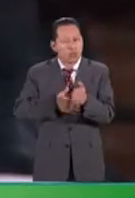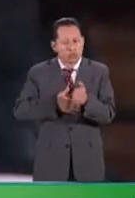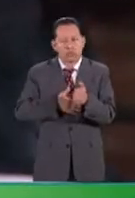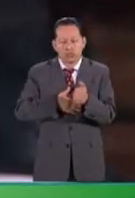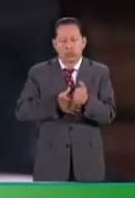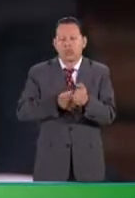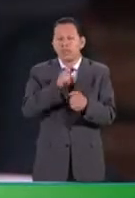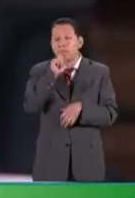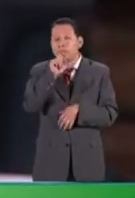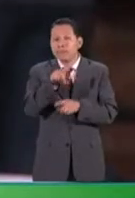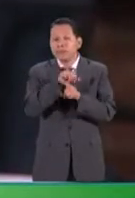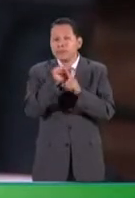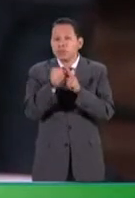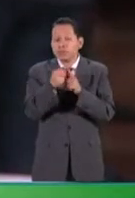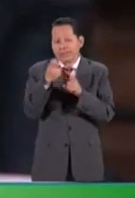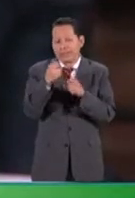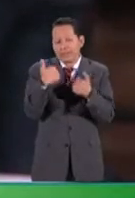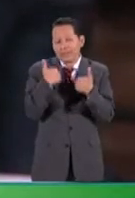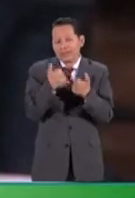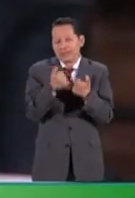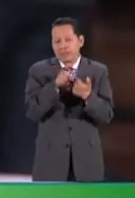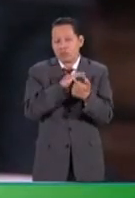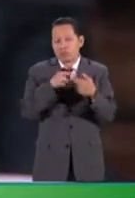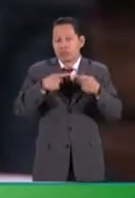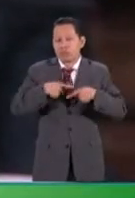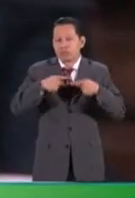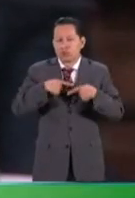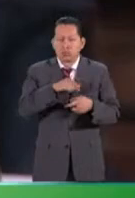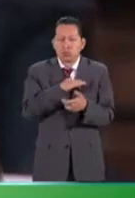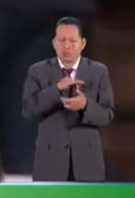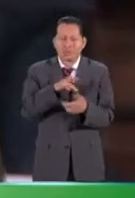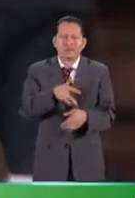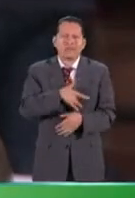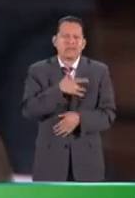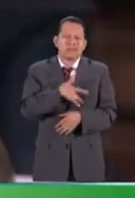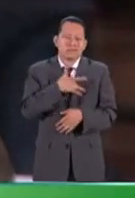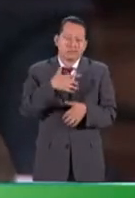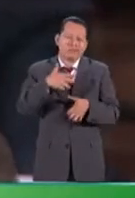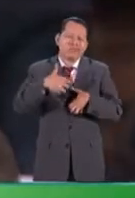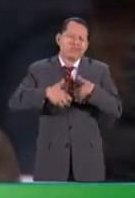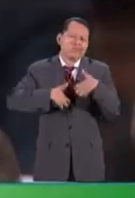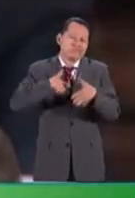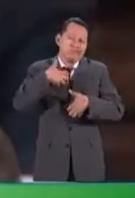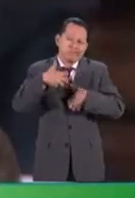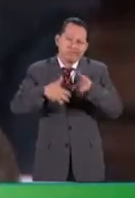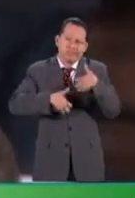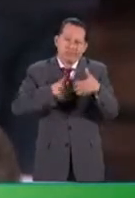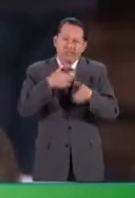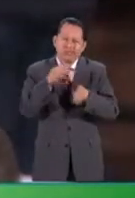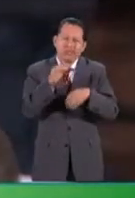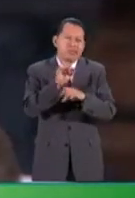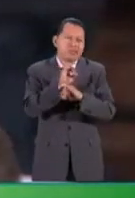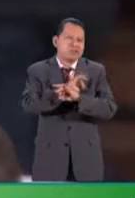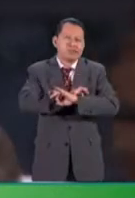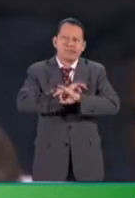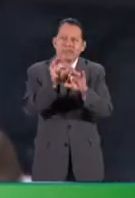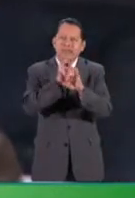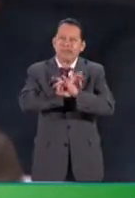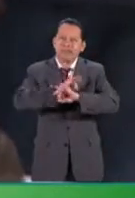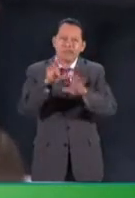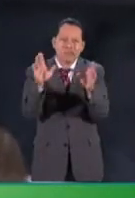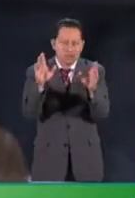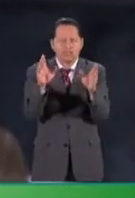esta situación, es comprensible que la ciudadanía sienta furia, desesperación, injusticia. Sin